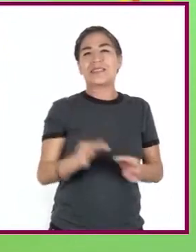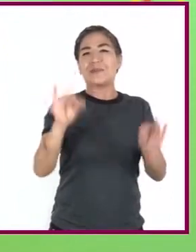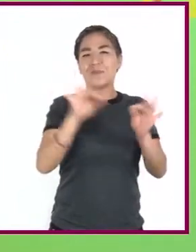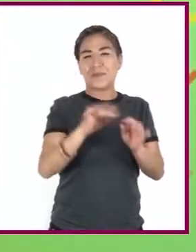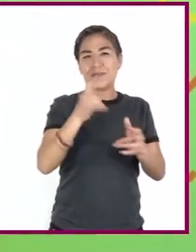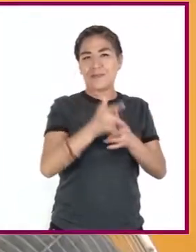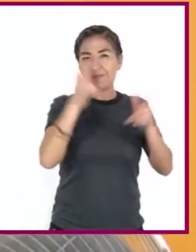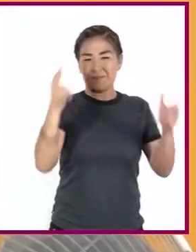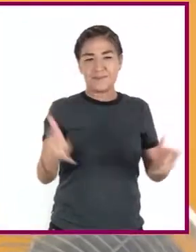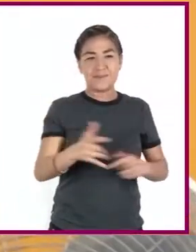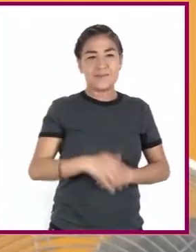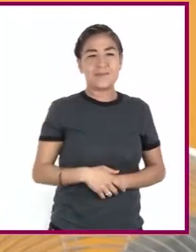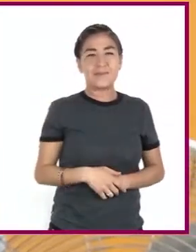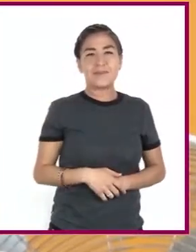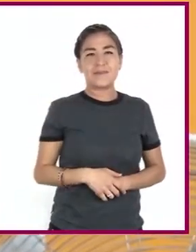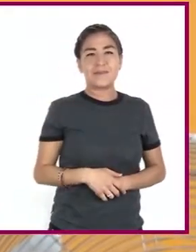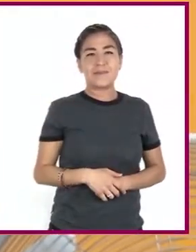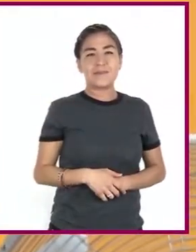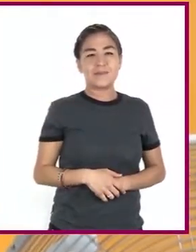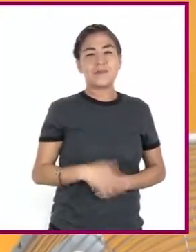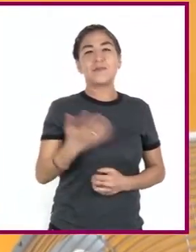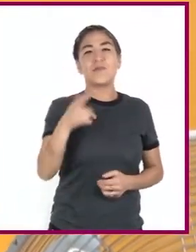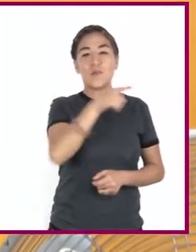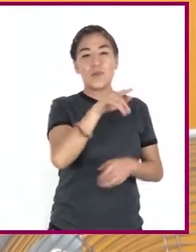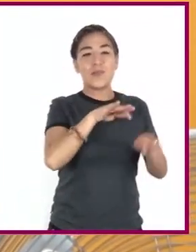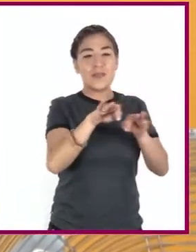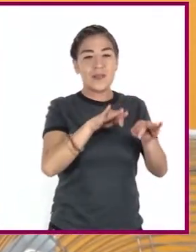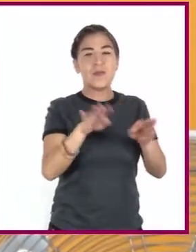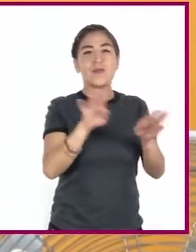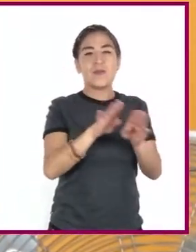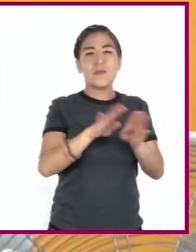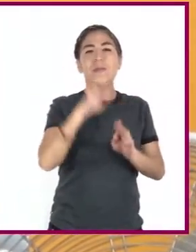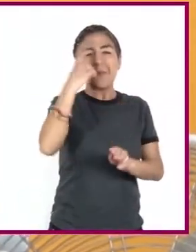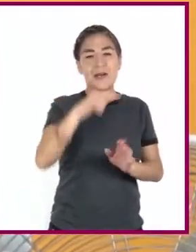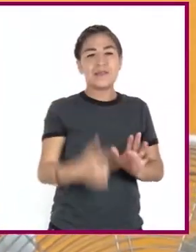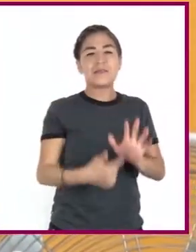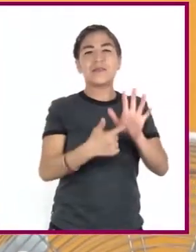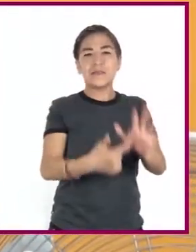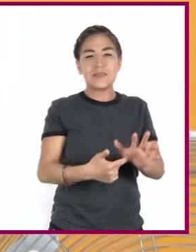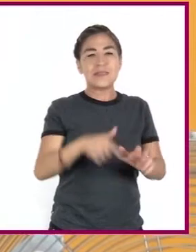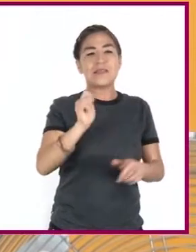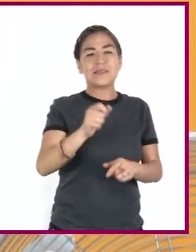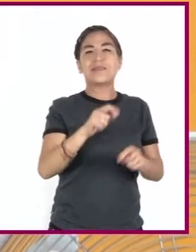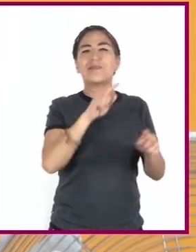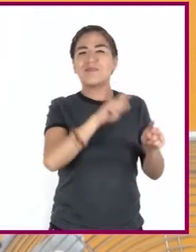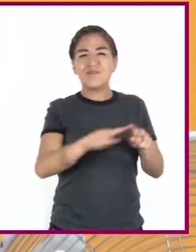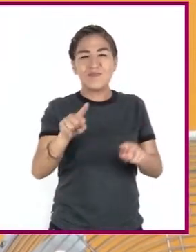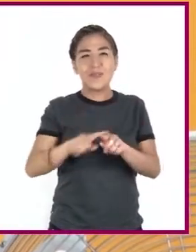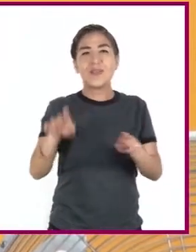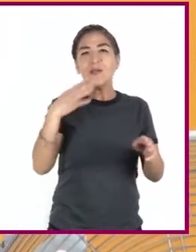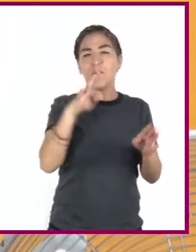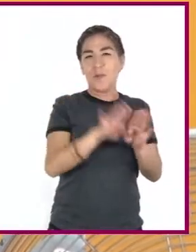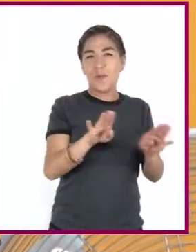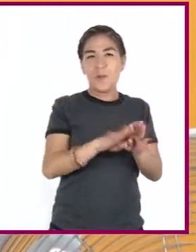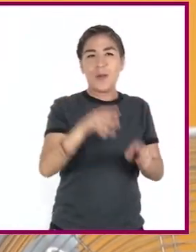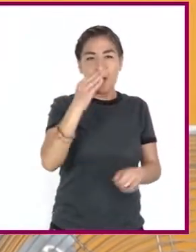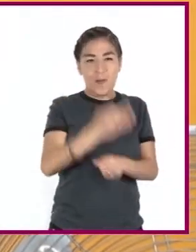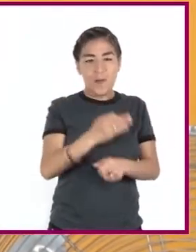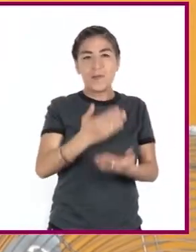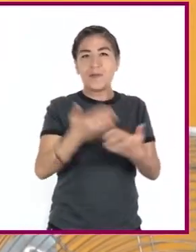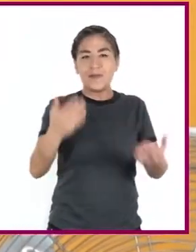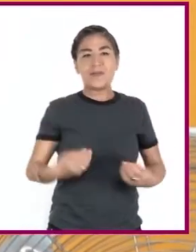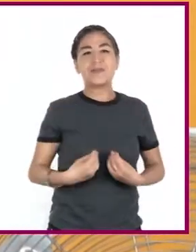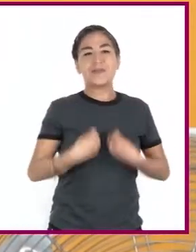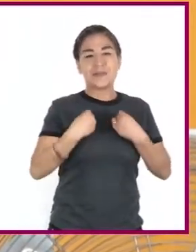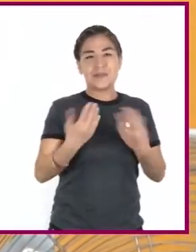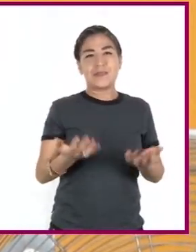de la historia. A pesar de que sus trabajos han contribuido de formas inigualables a la manera en la que vivimos